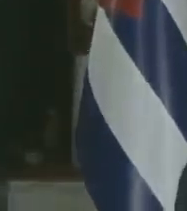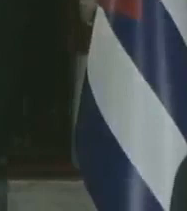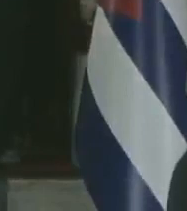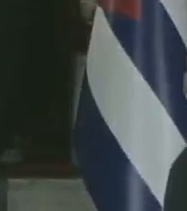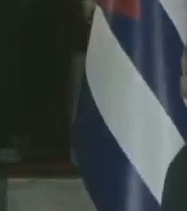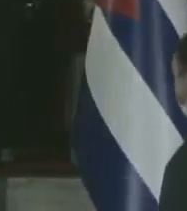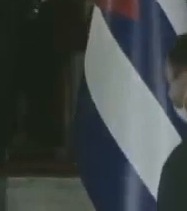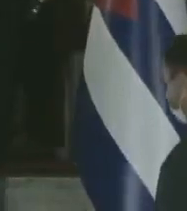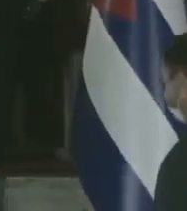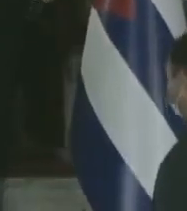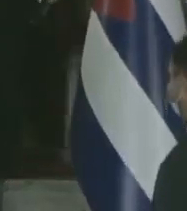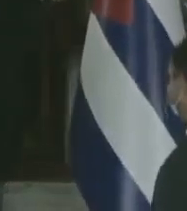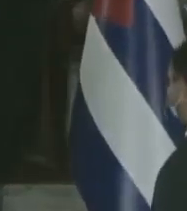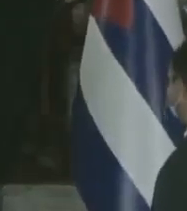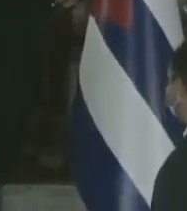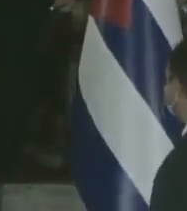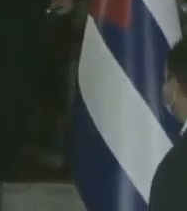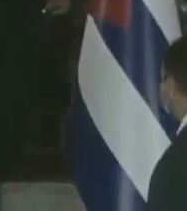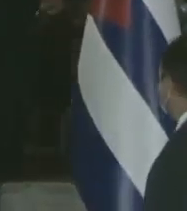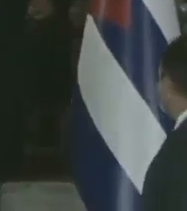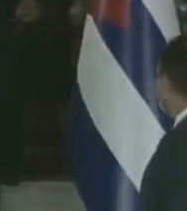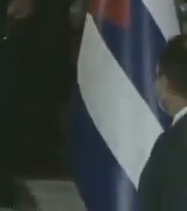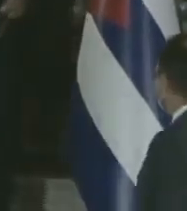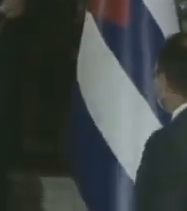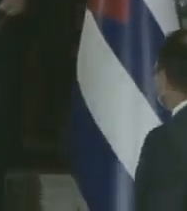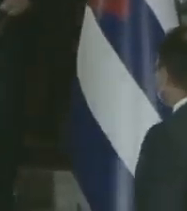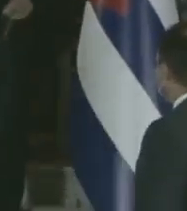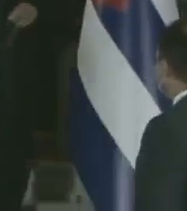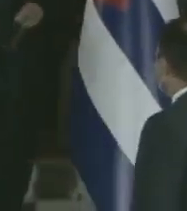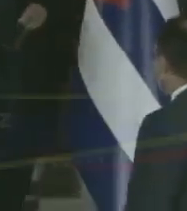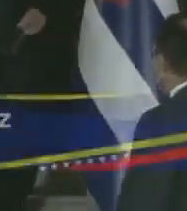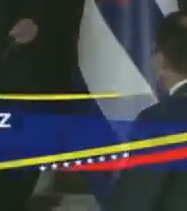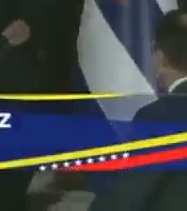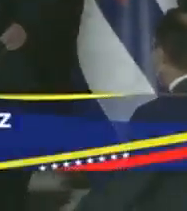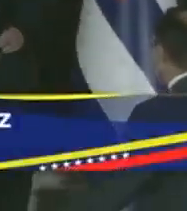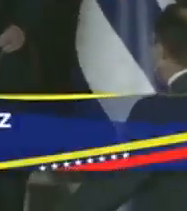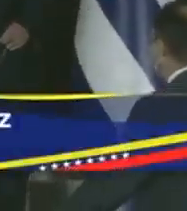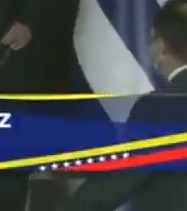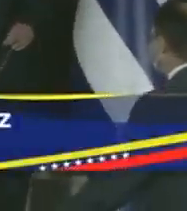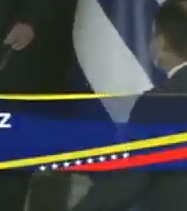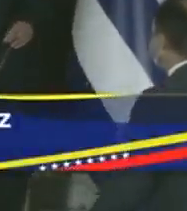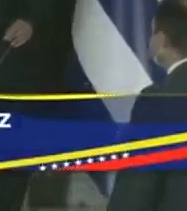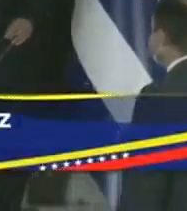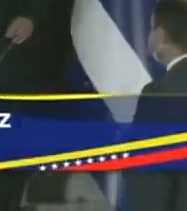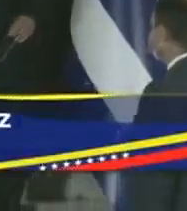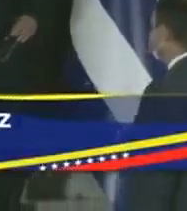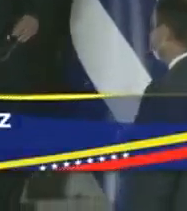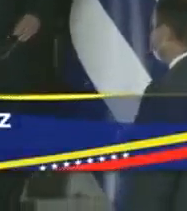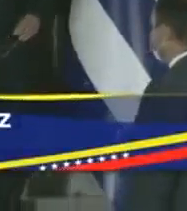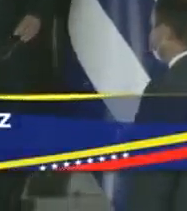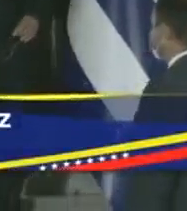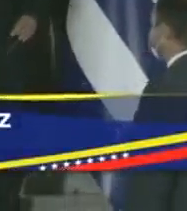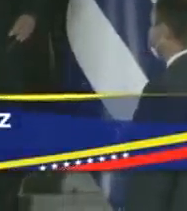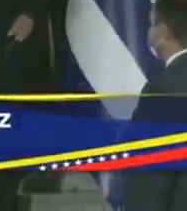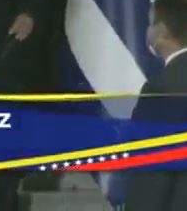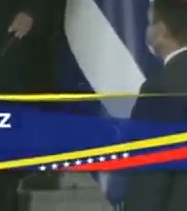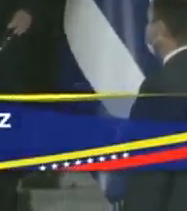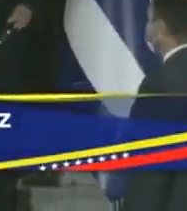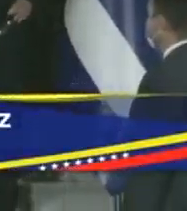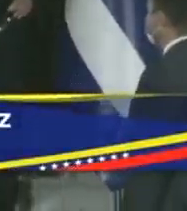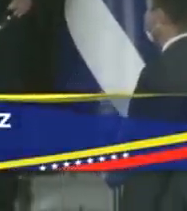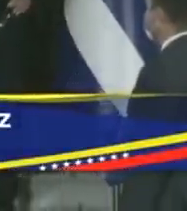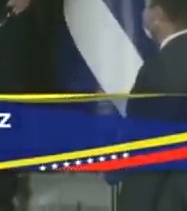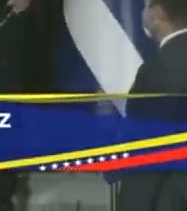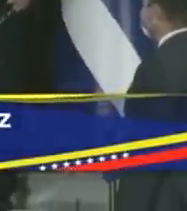con un sentido de humanismo, amistad y de cooperación en esta visita del viceprimer ministro de la República de Cuba, Ricardo